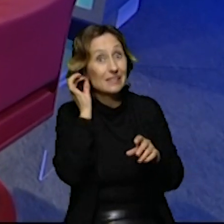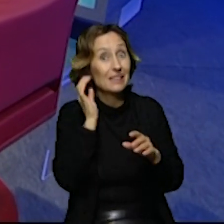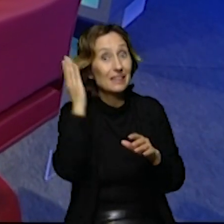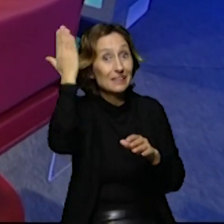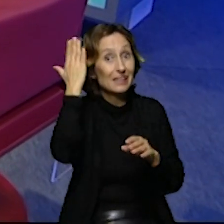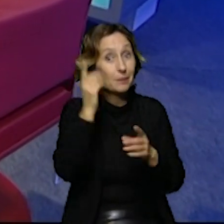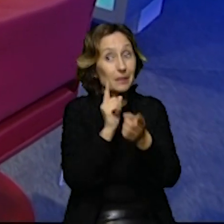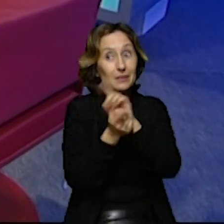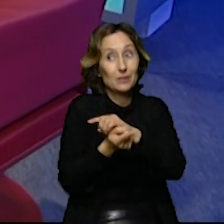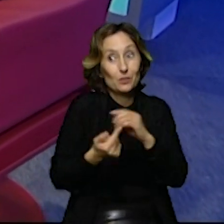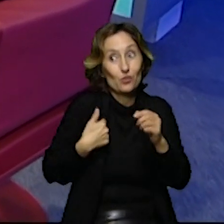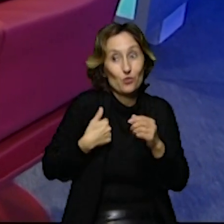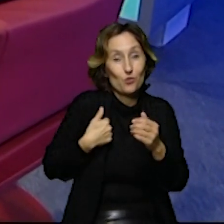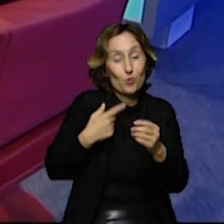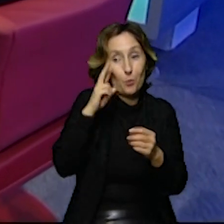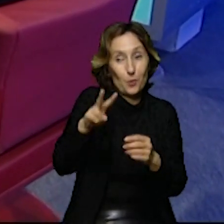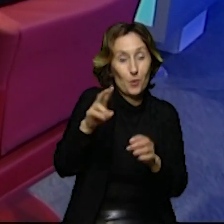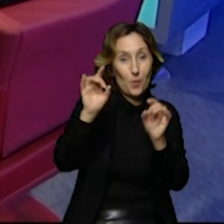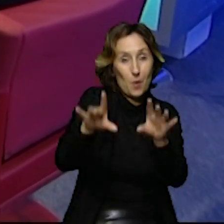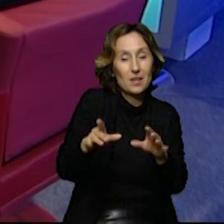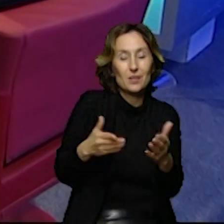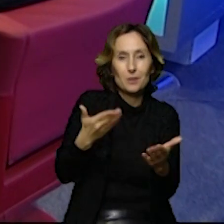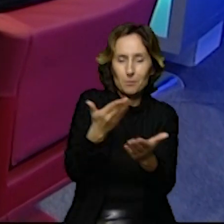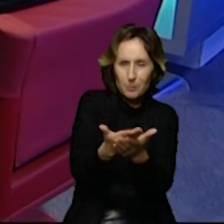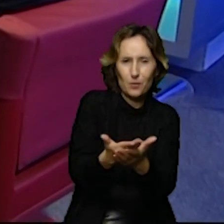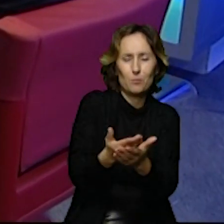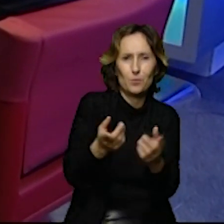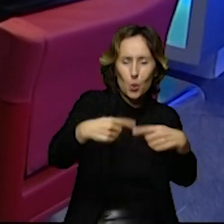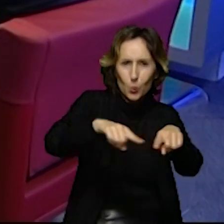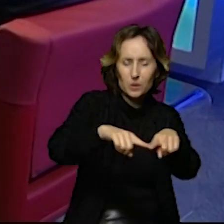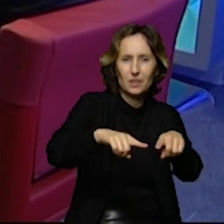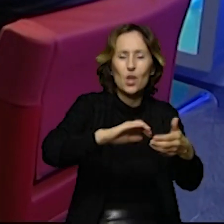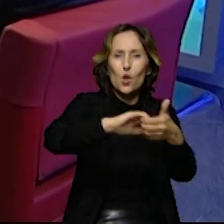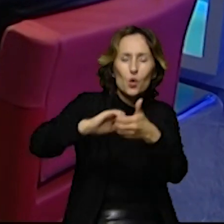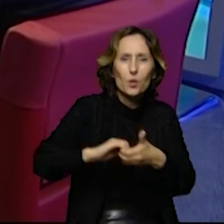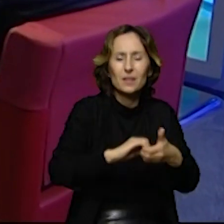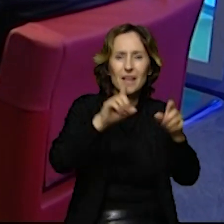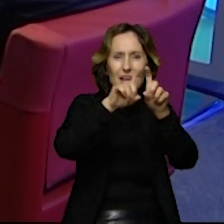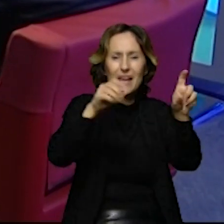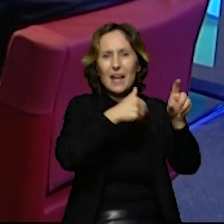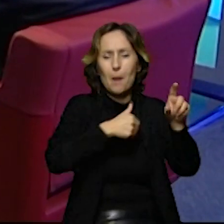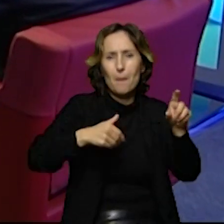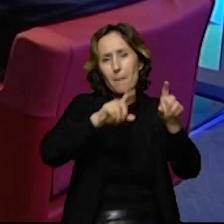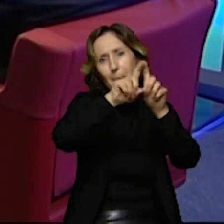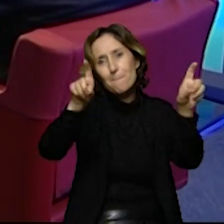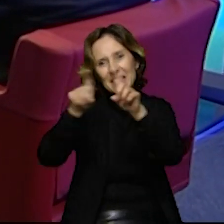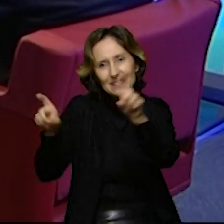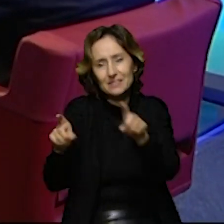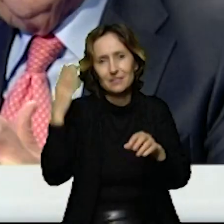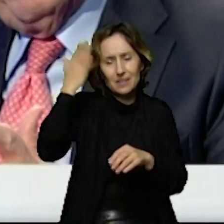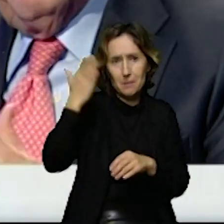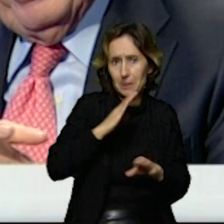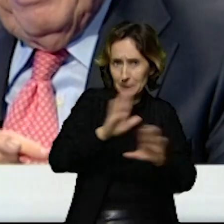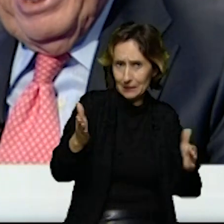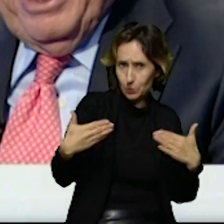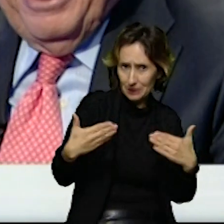que no han hecho nada. Yo les sugiero que lo cambien, que lo lleve a la Junta y que lo llamen Confederación de Empresas de Navarra, que tampoco pasa nada.